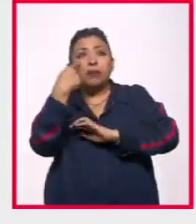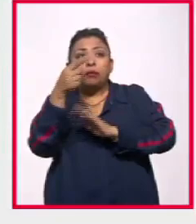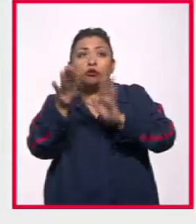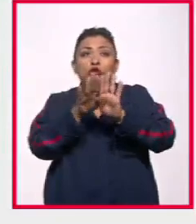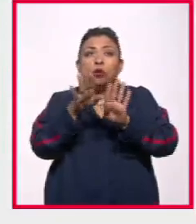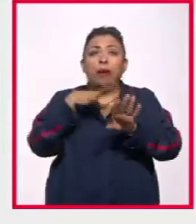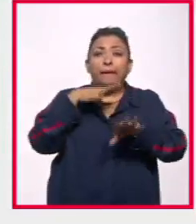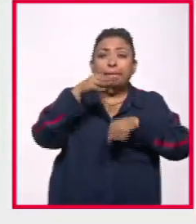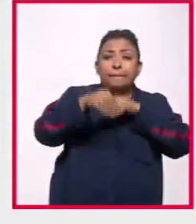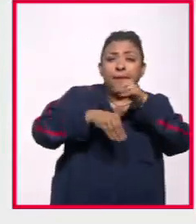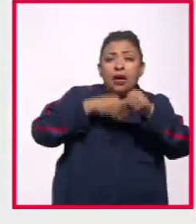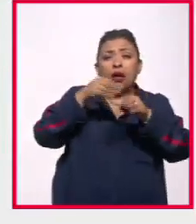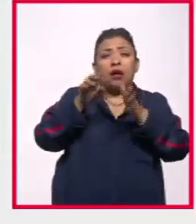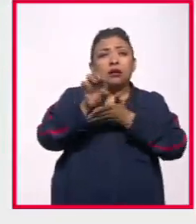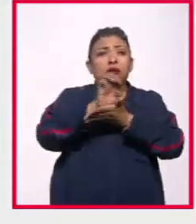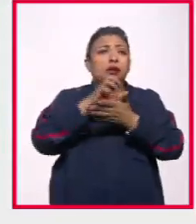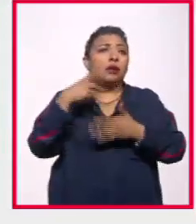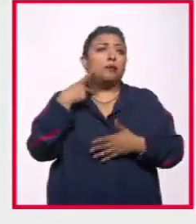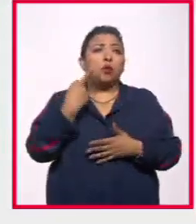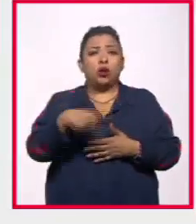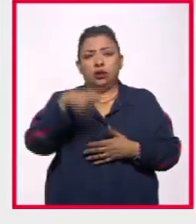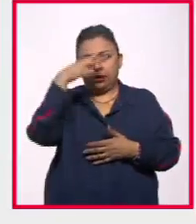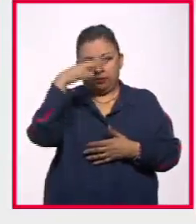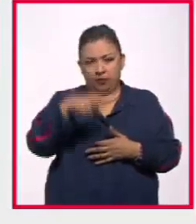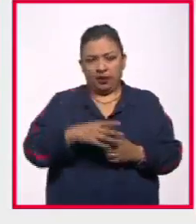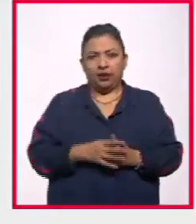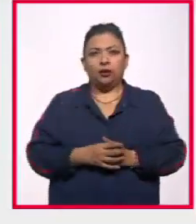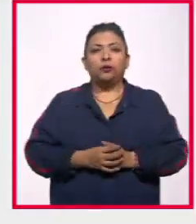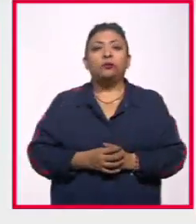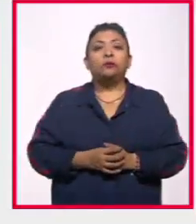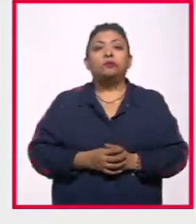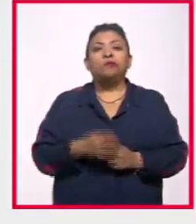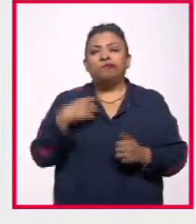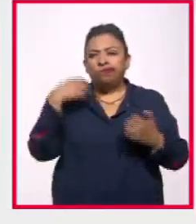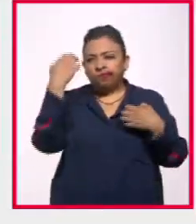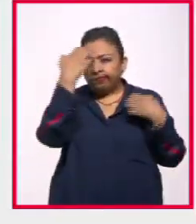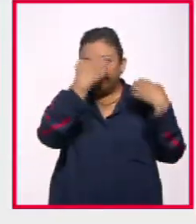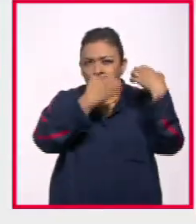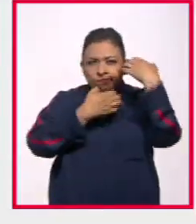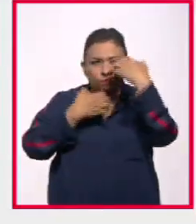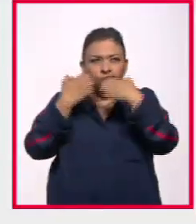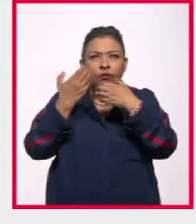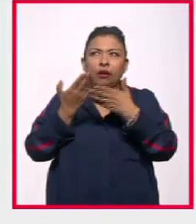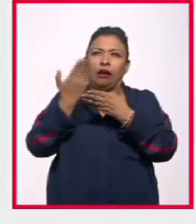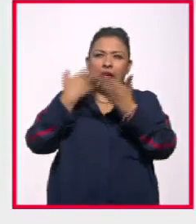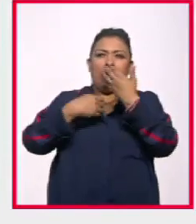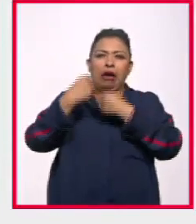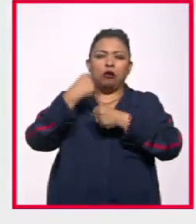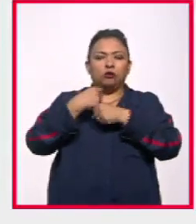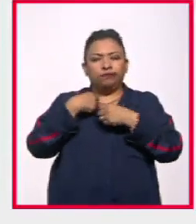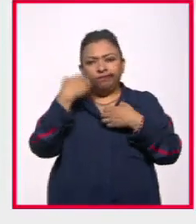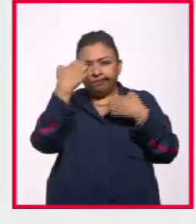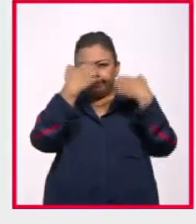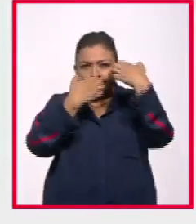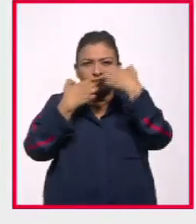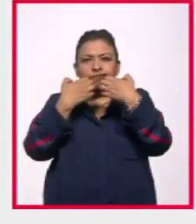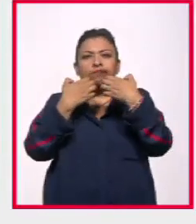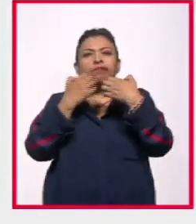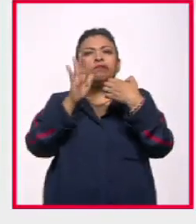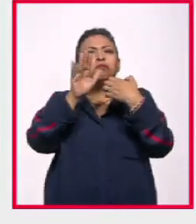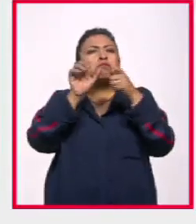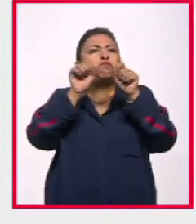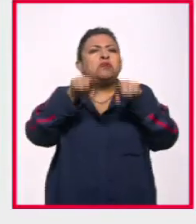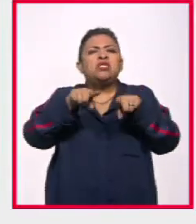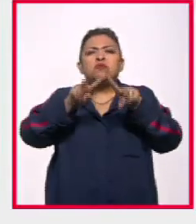cómo se ha desarrollado la escena política del país. Revisando años atrás, como que son los